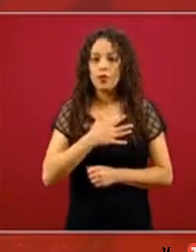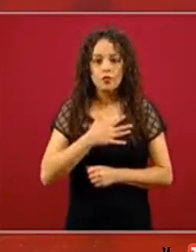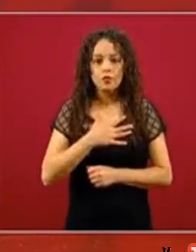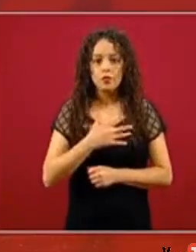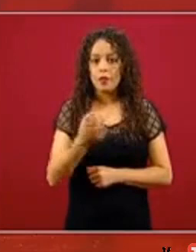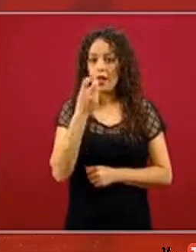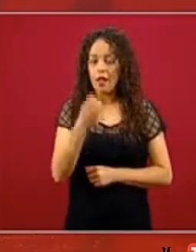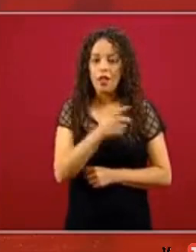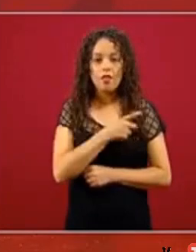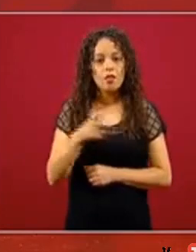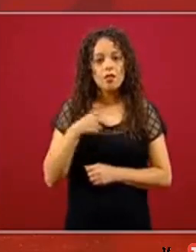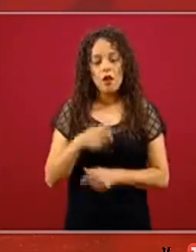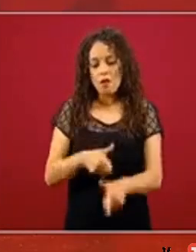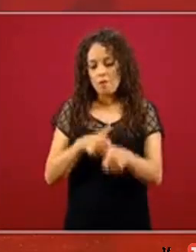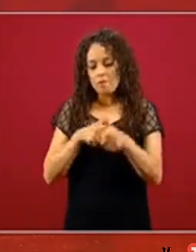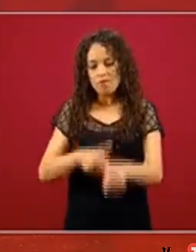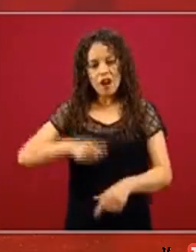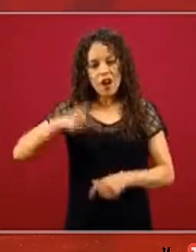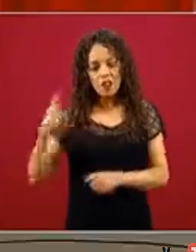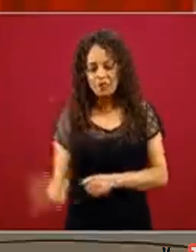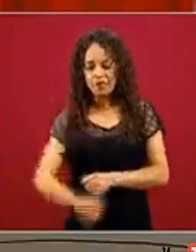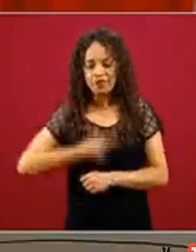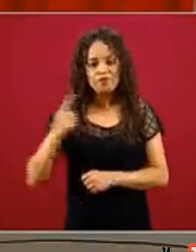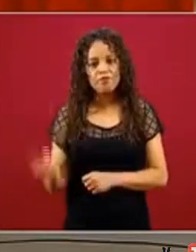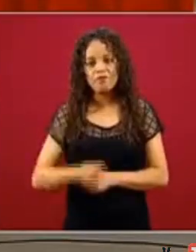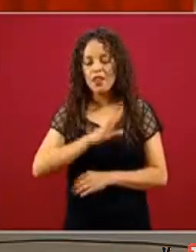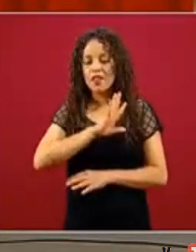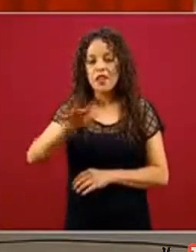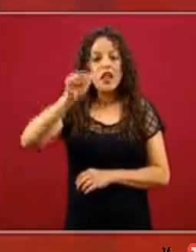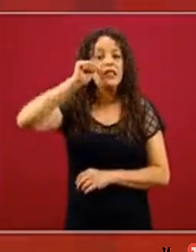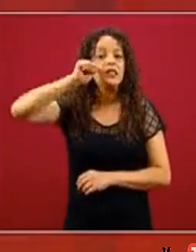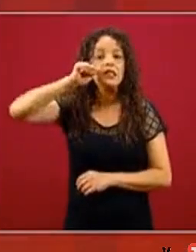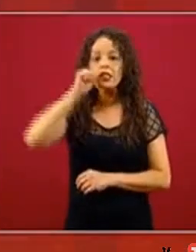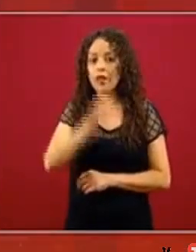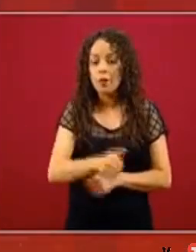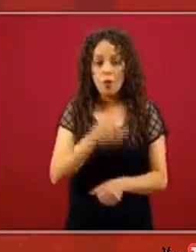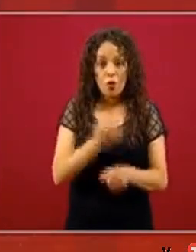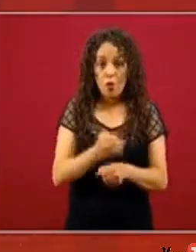permanecer por siempre, no solamente ahorita, por siempre.